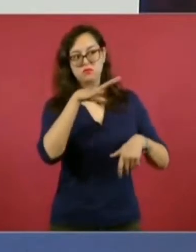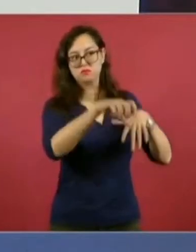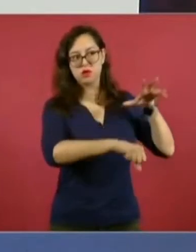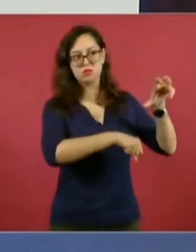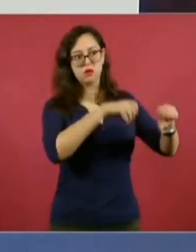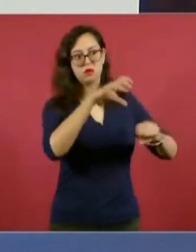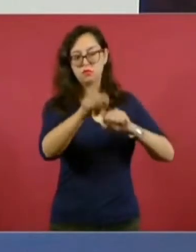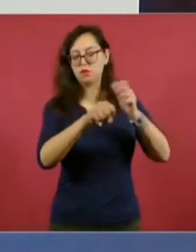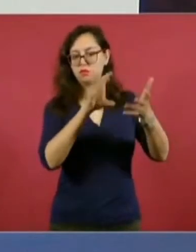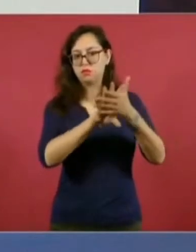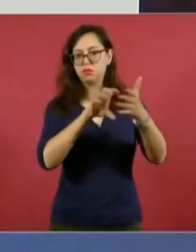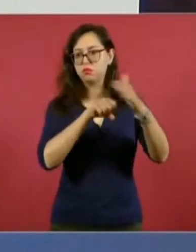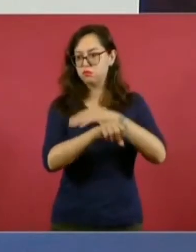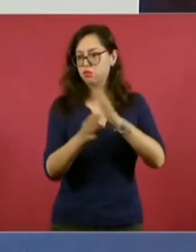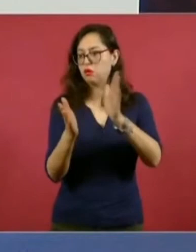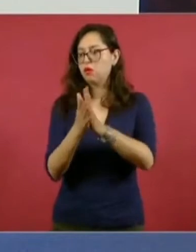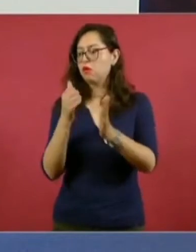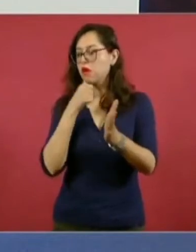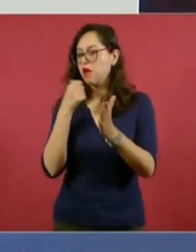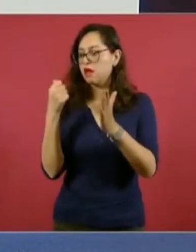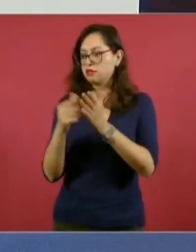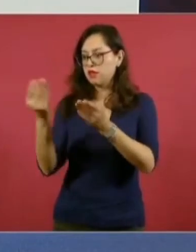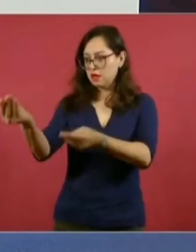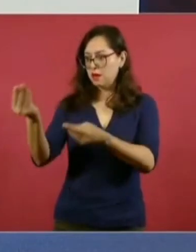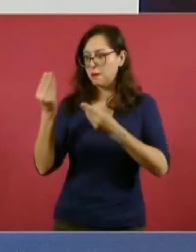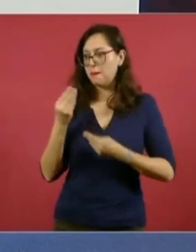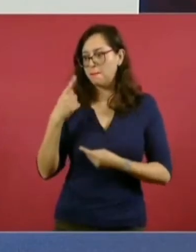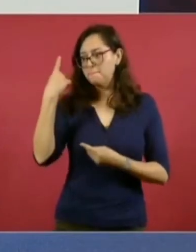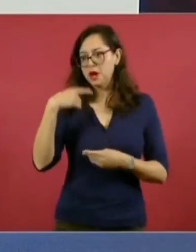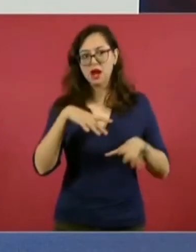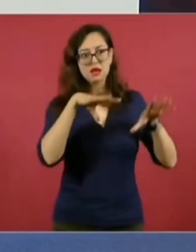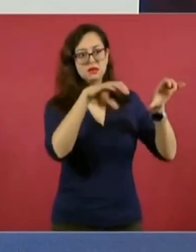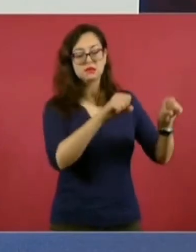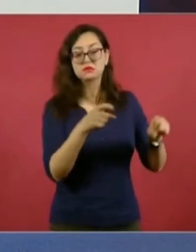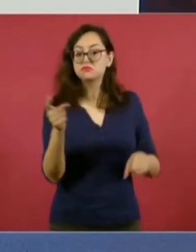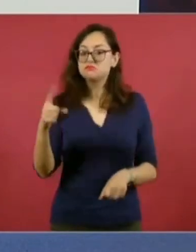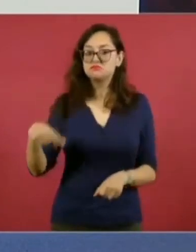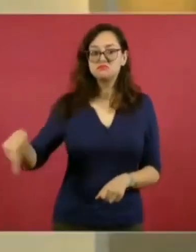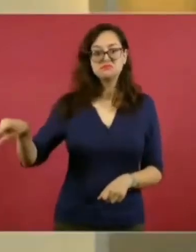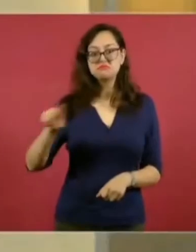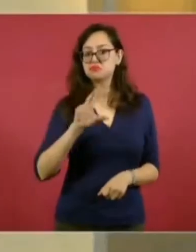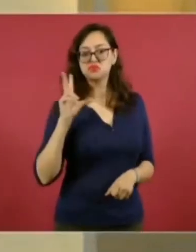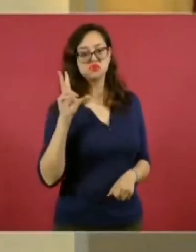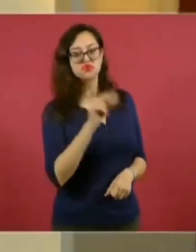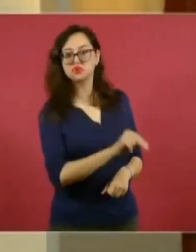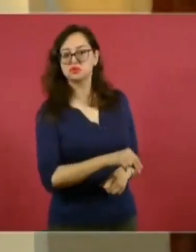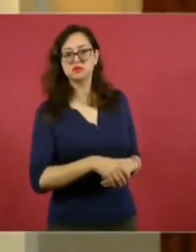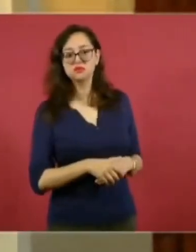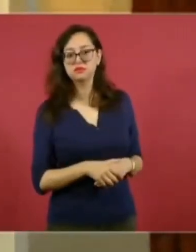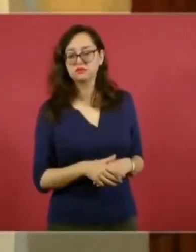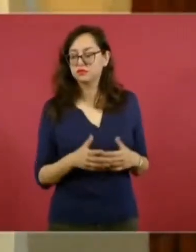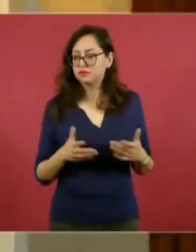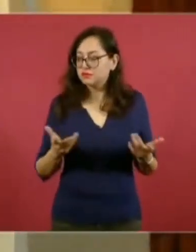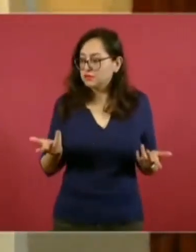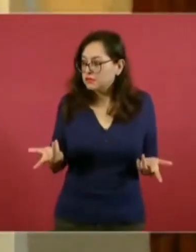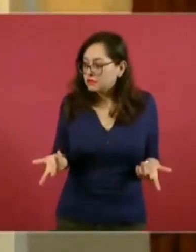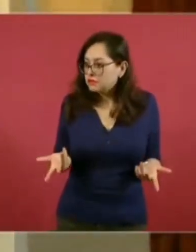se opusieron rotundamente a dicha medida, hasta el punto que el fiscal